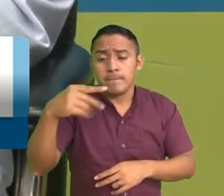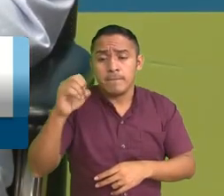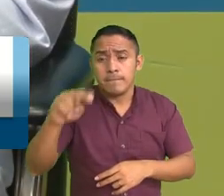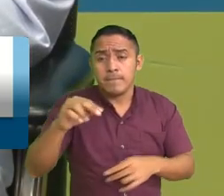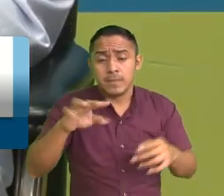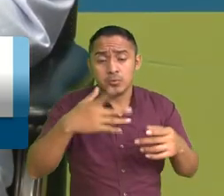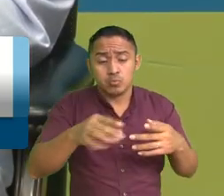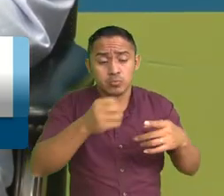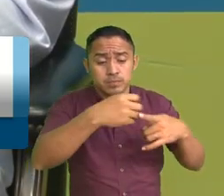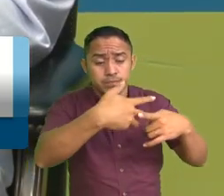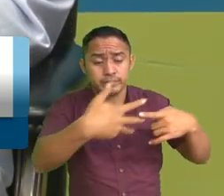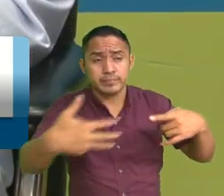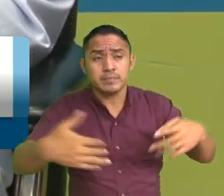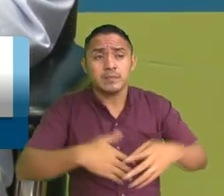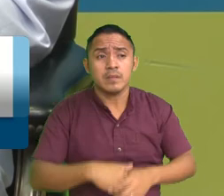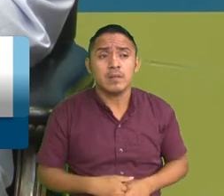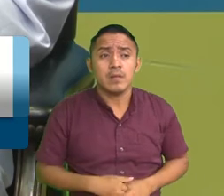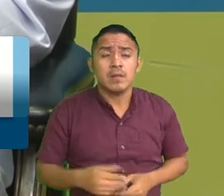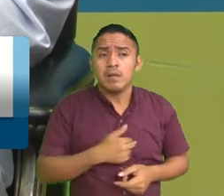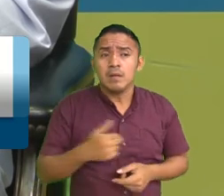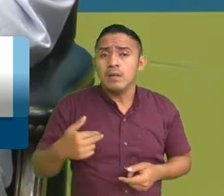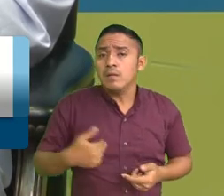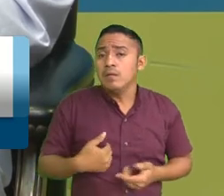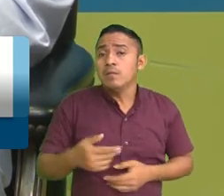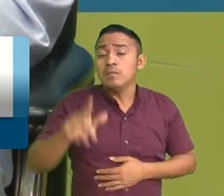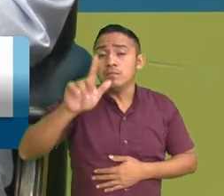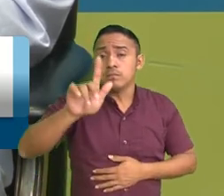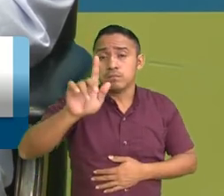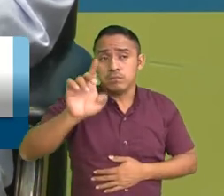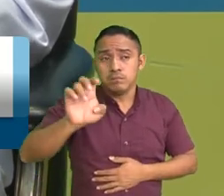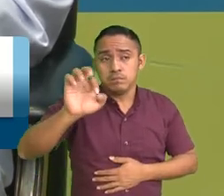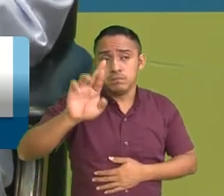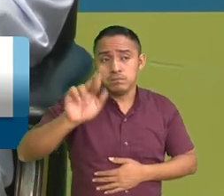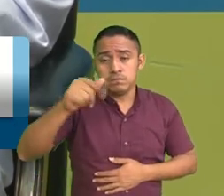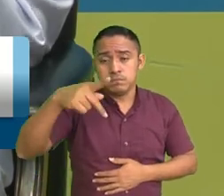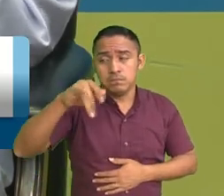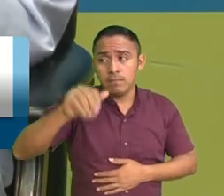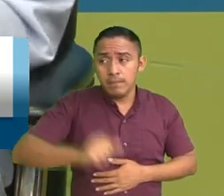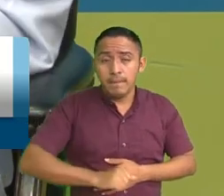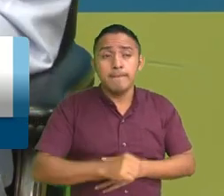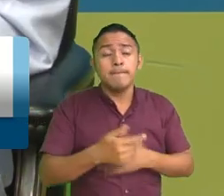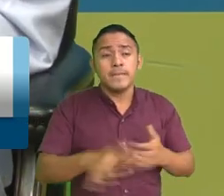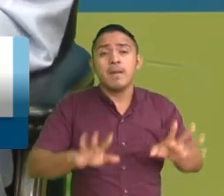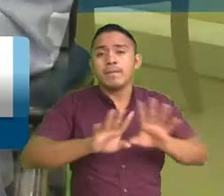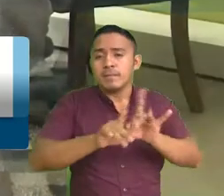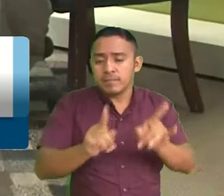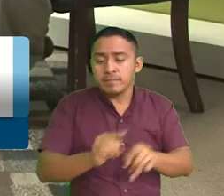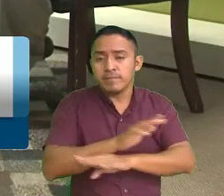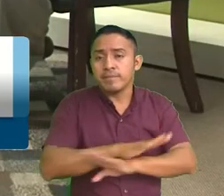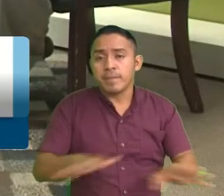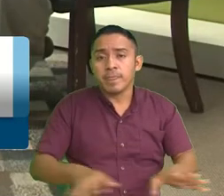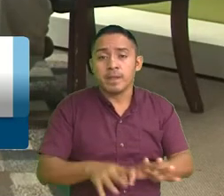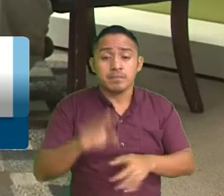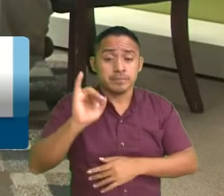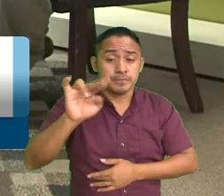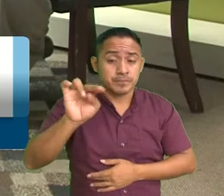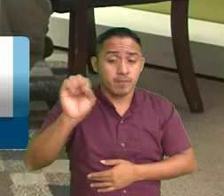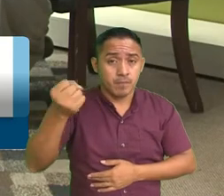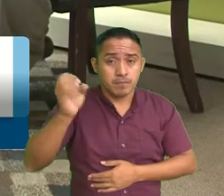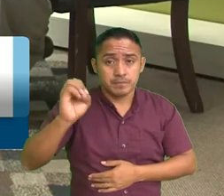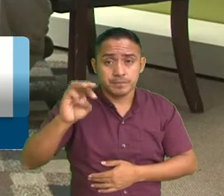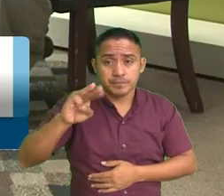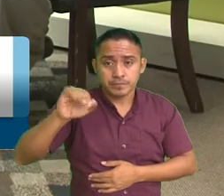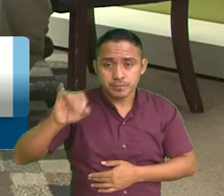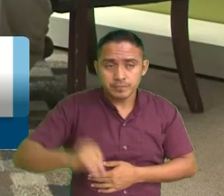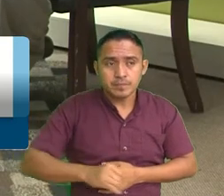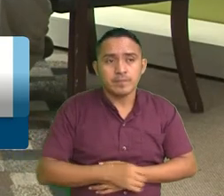hecho. ¿Y ahí cómo sería una terapia? Veamos. ¿Cómo, con las recomendaciones ya para el tratamiento del insomnio, aparte